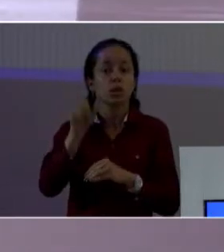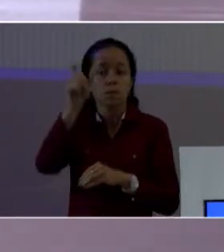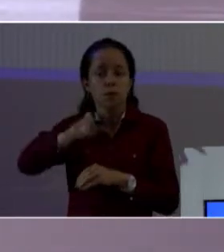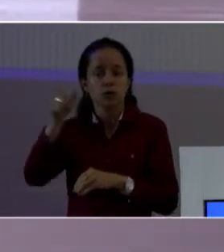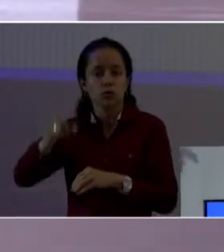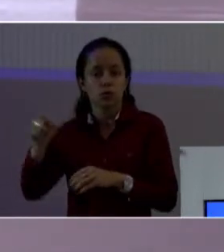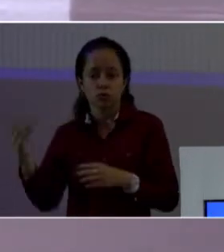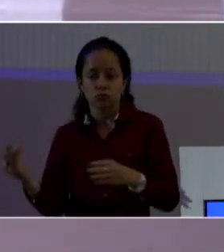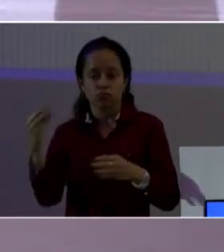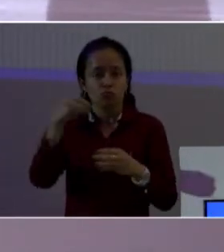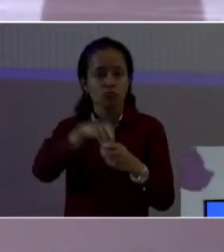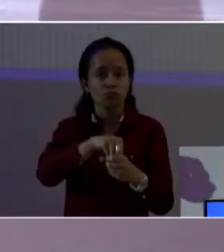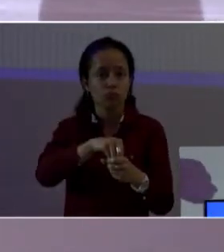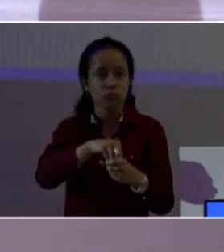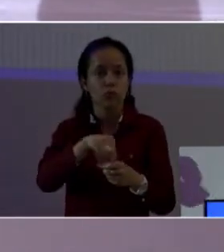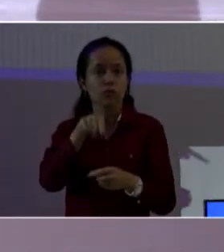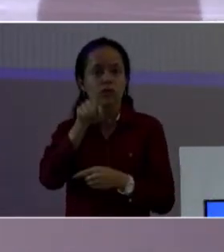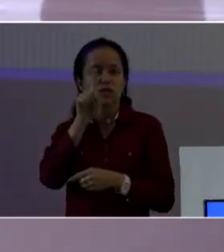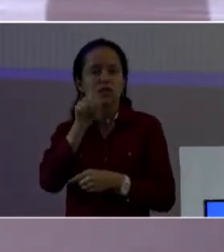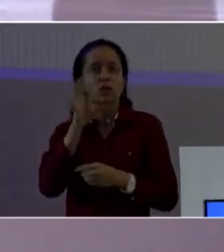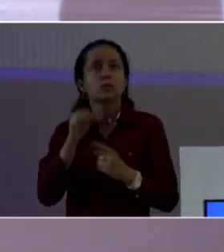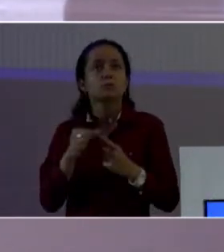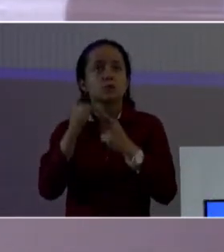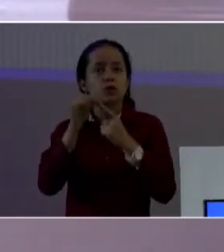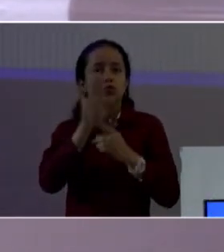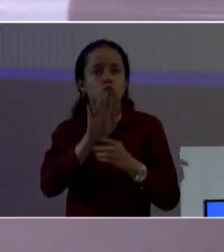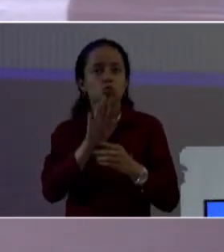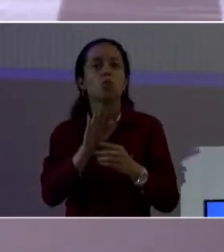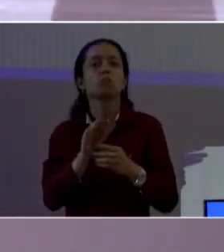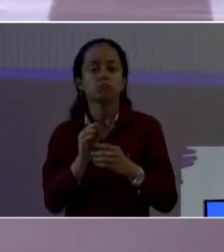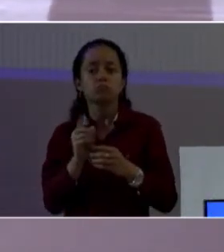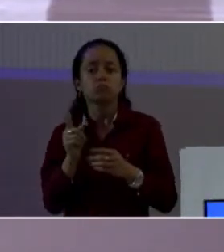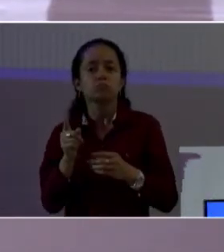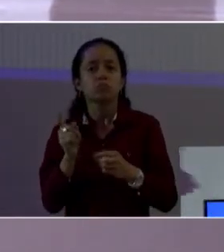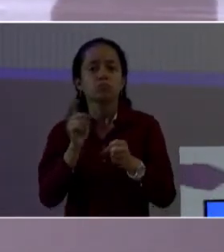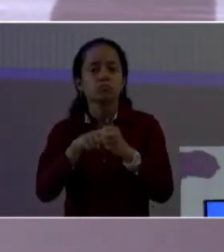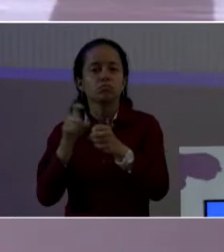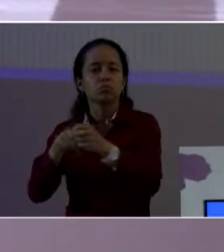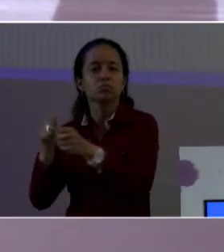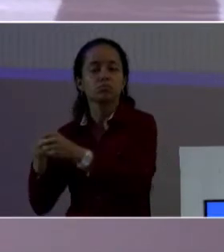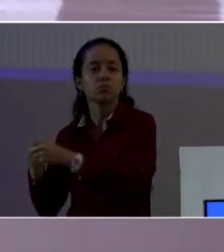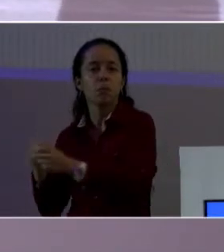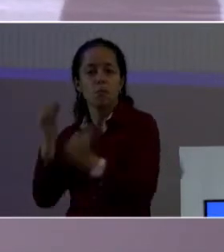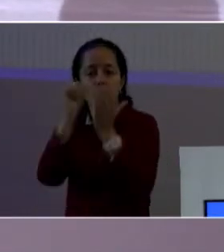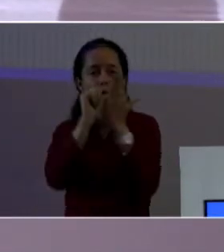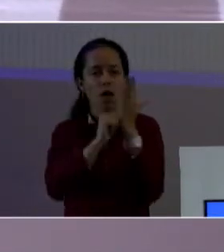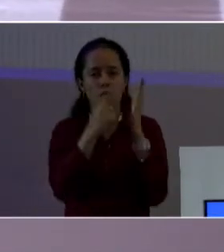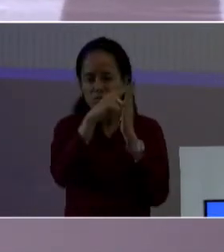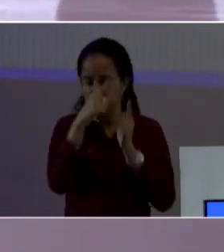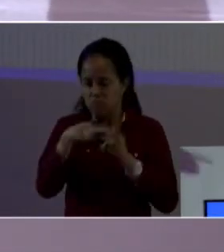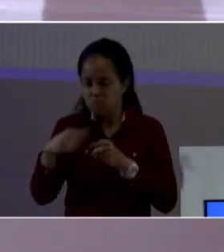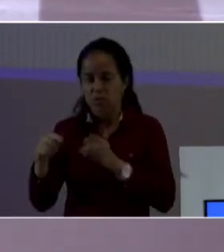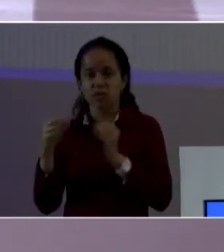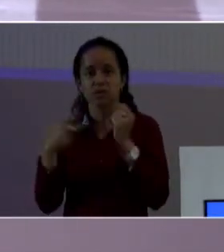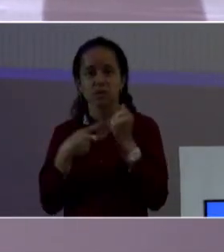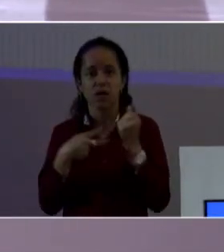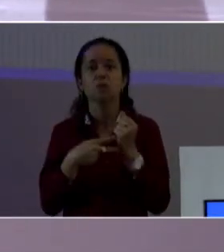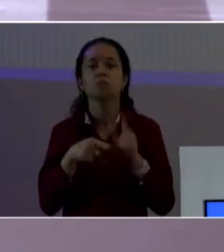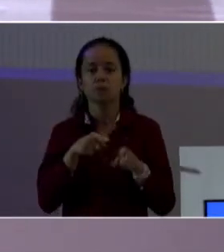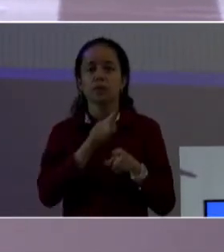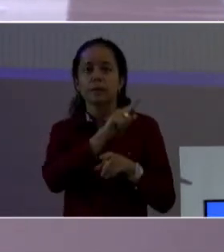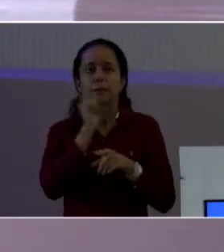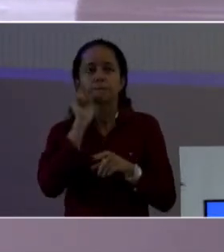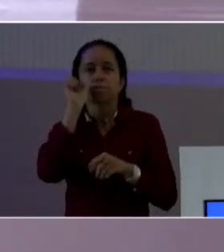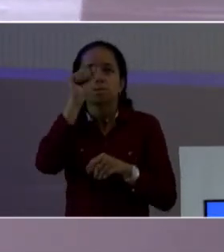proceso de reintegración, reintegración especial y reincorporación, vinculándose a los programas que tiene el SENA. Hemos tocado las puertas